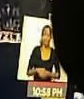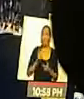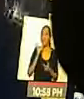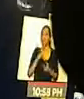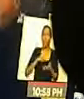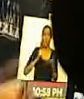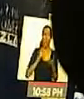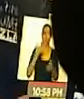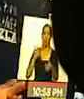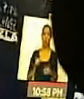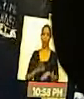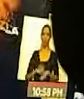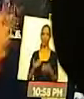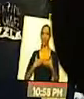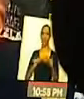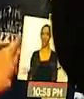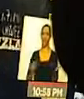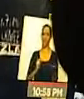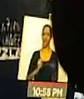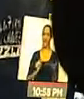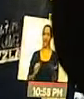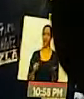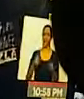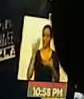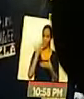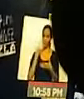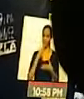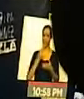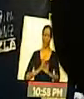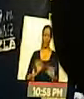mejor, porque lo entregamos sin ningún tipo de componenda.